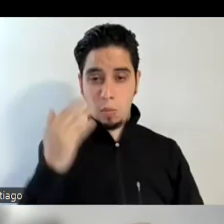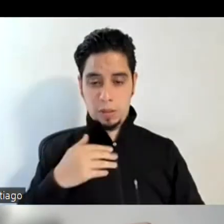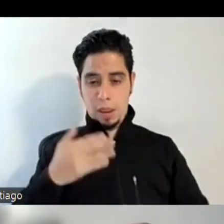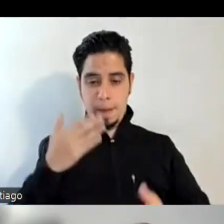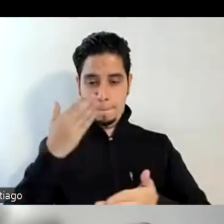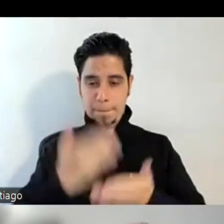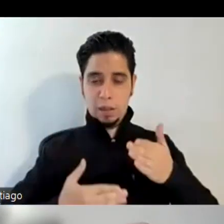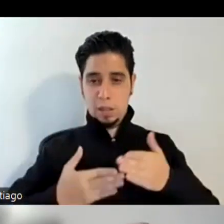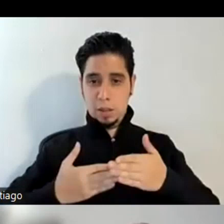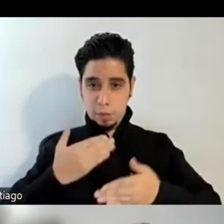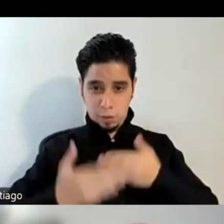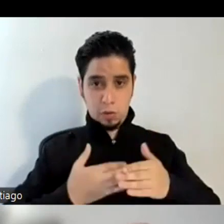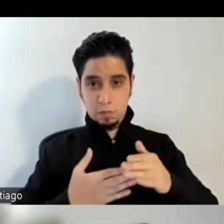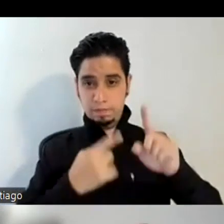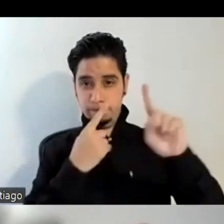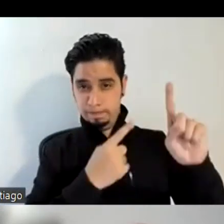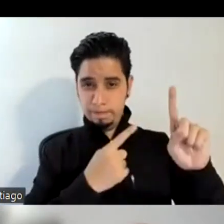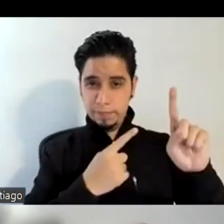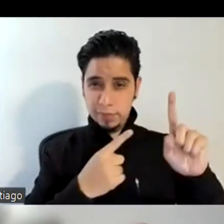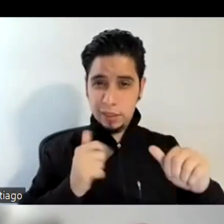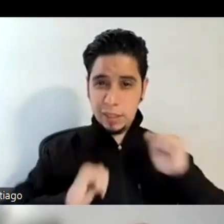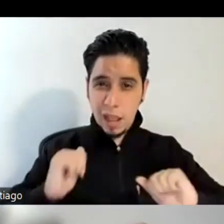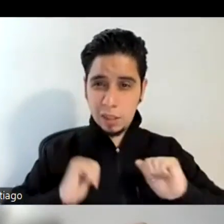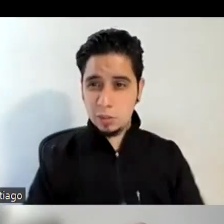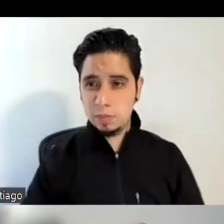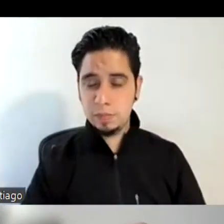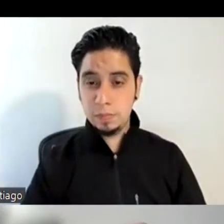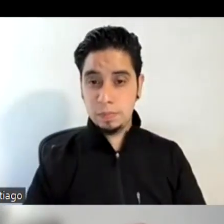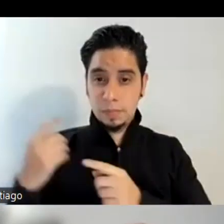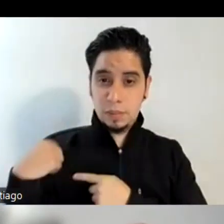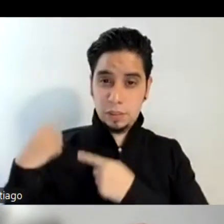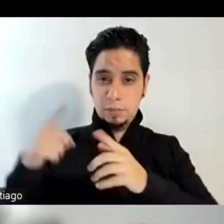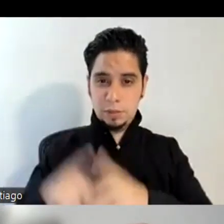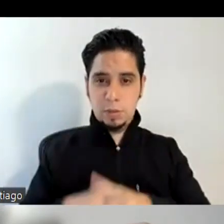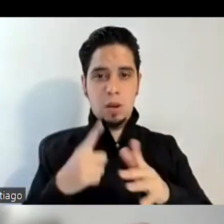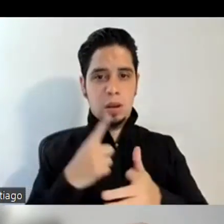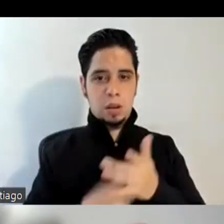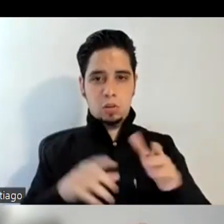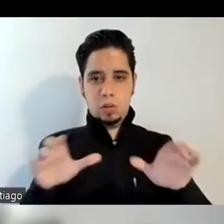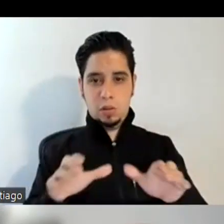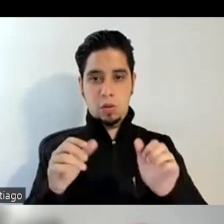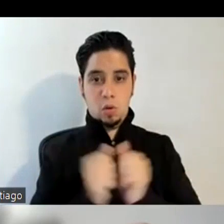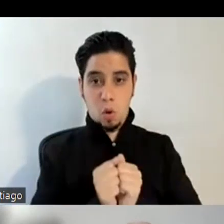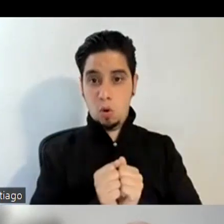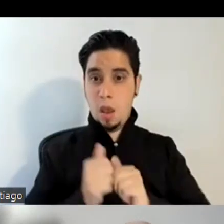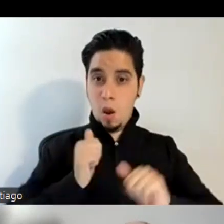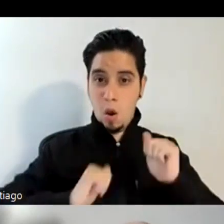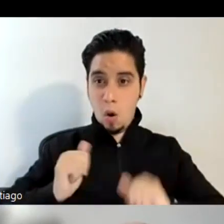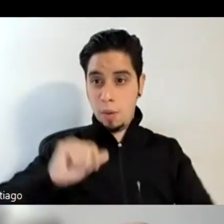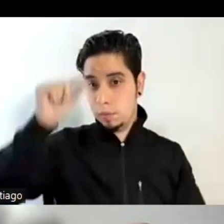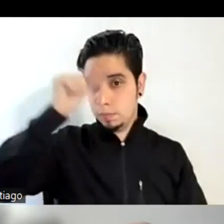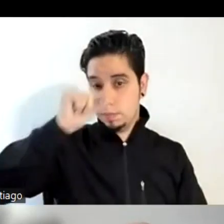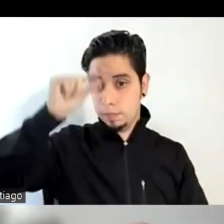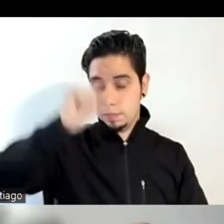del teatro. Claro. Completamente desde sus inicios y que lo estés haciendo con una obra griega. Me parece